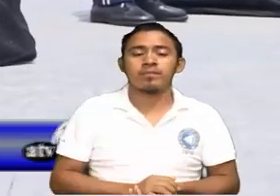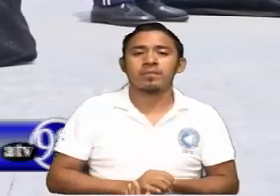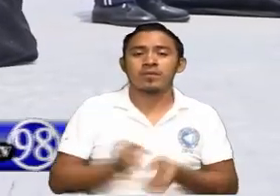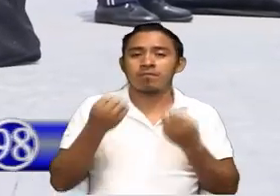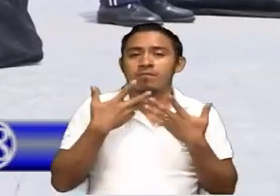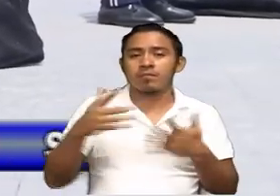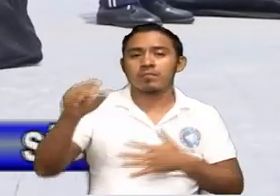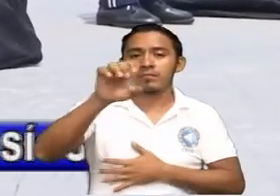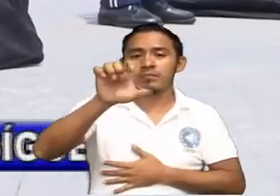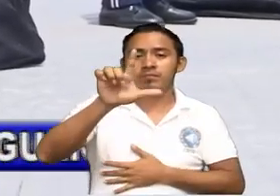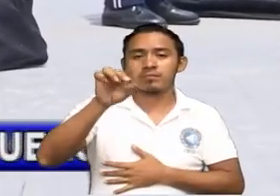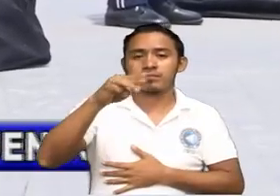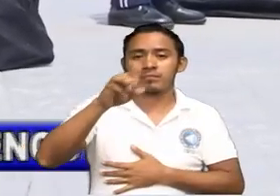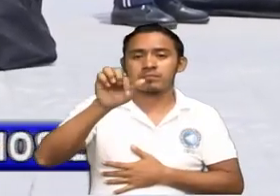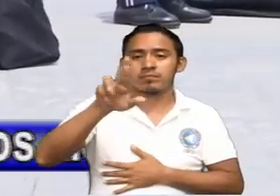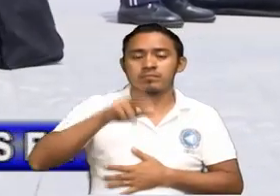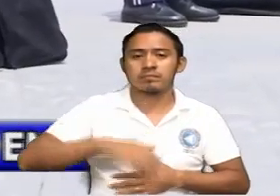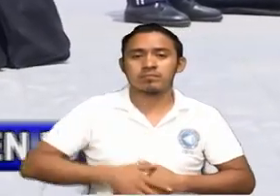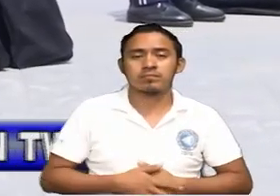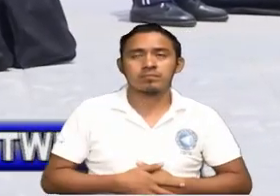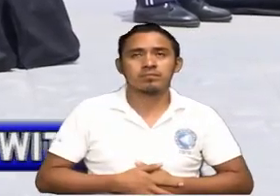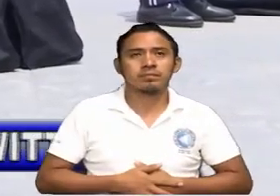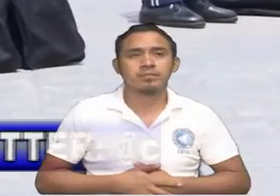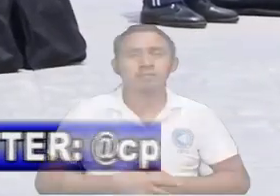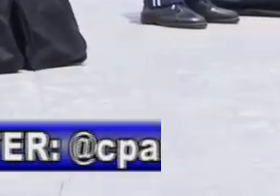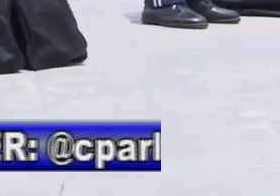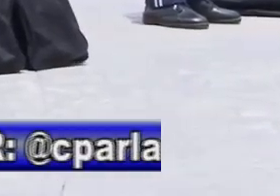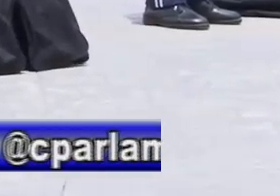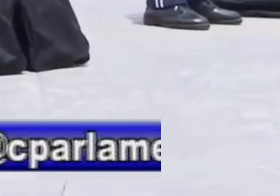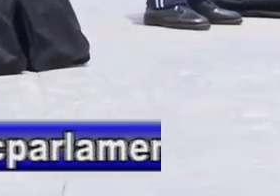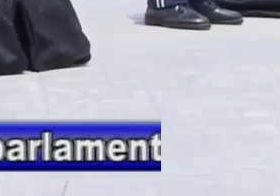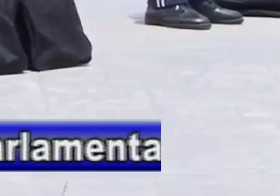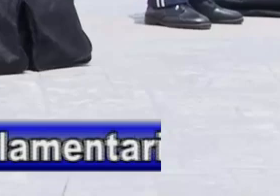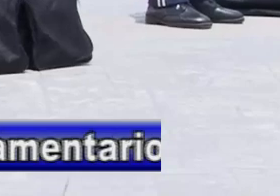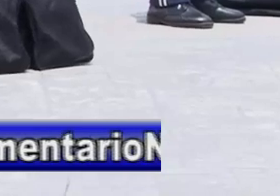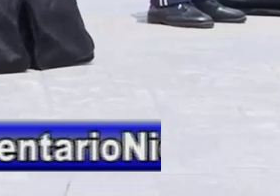canal parlamentario les informó Elmer Marcia.